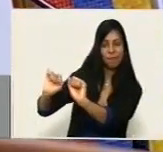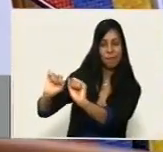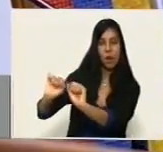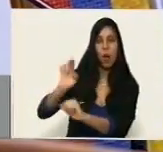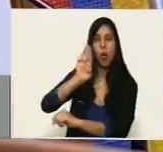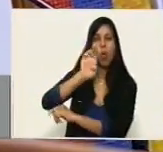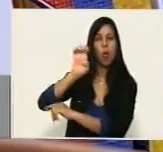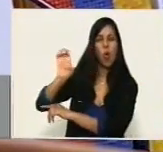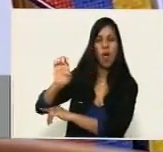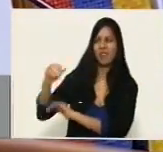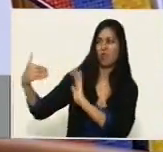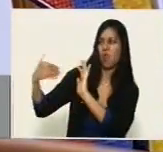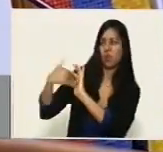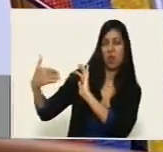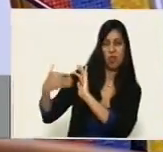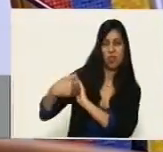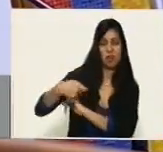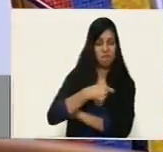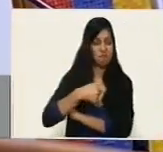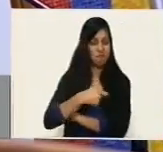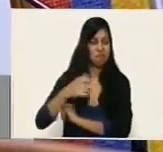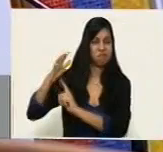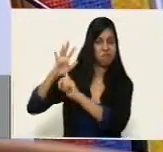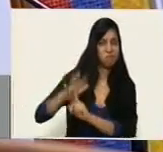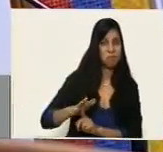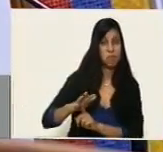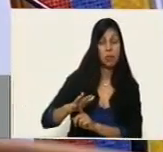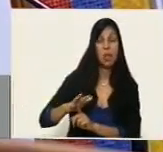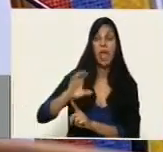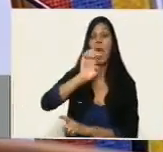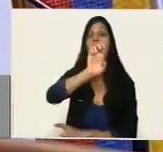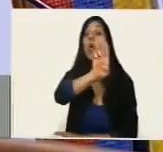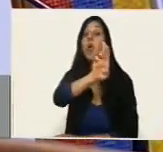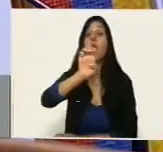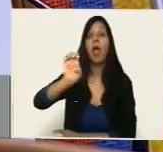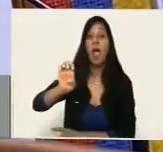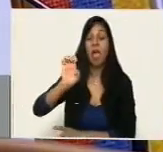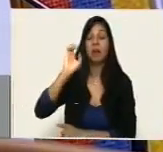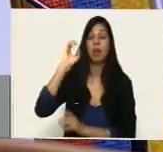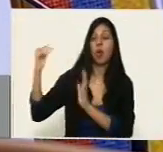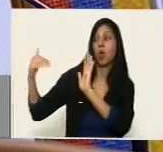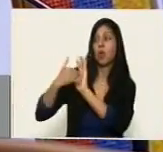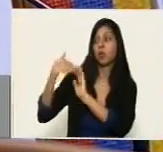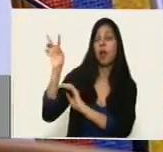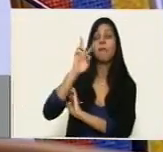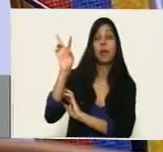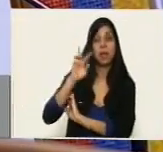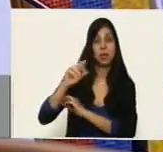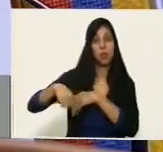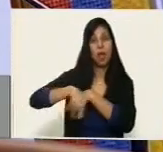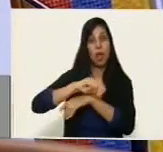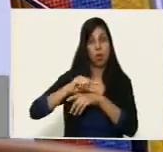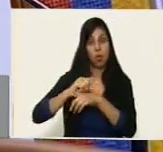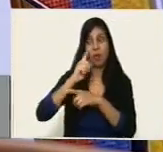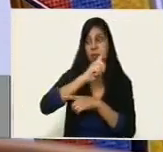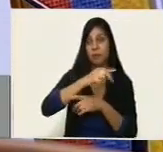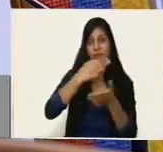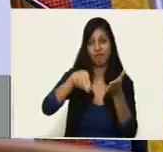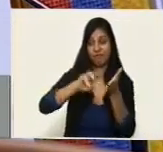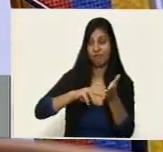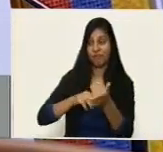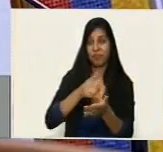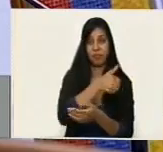injerencistas, coercitivas y unilaterales sanciones impuestas por la Unión Europea a funcionarios del gobierno democrático y constitucionalmente electo